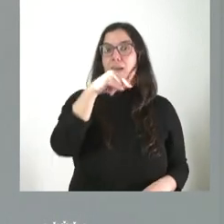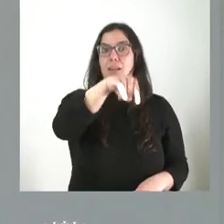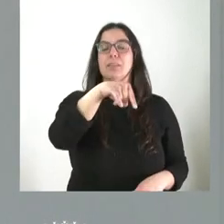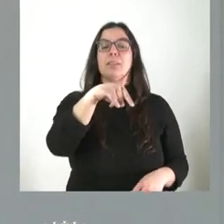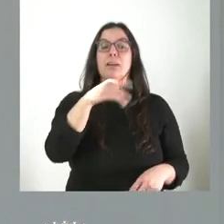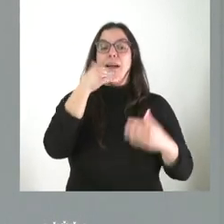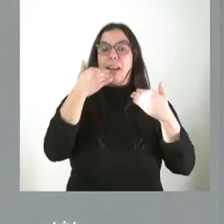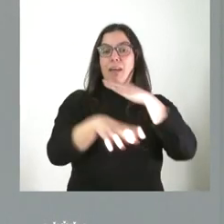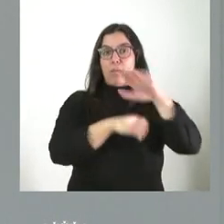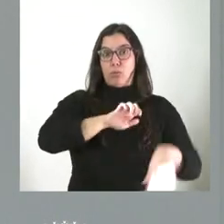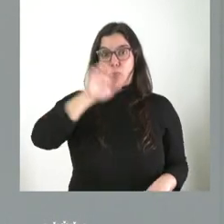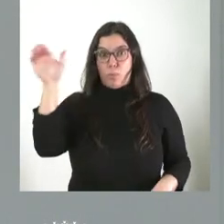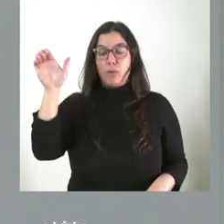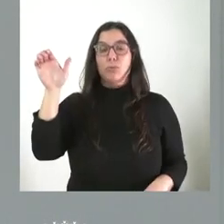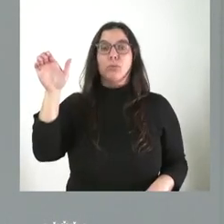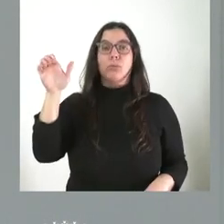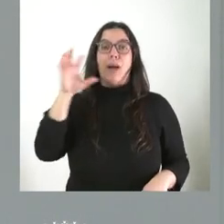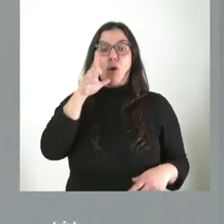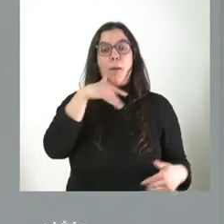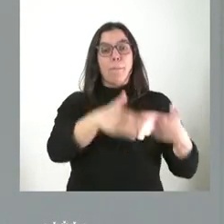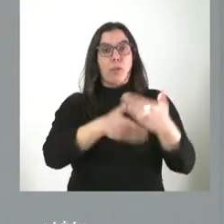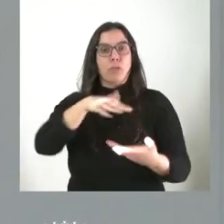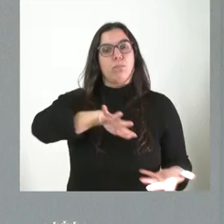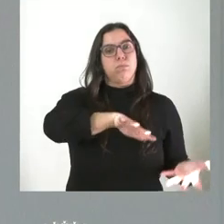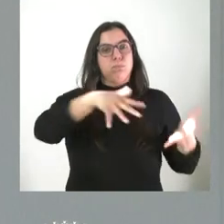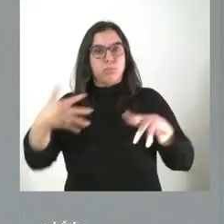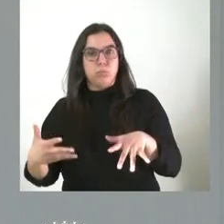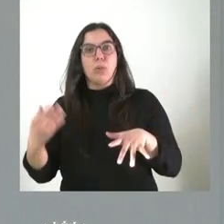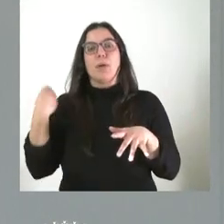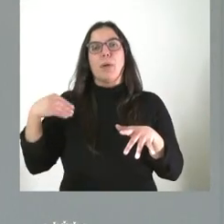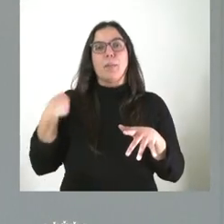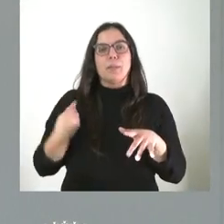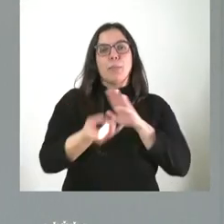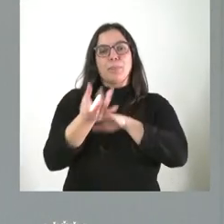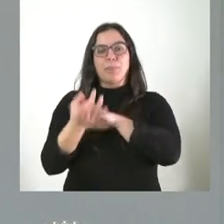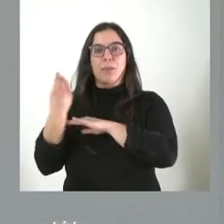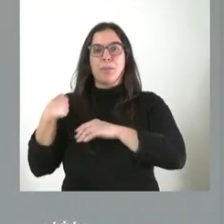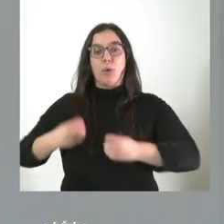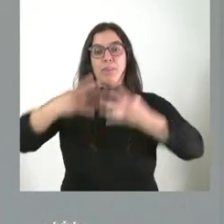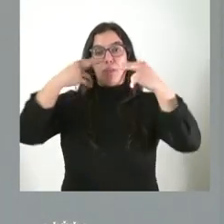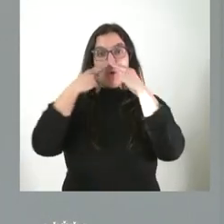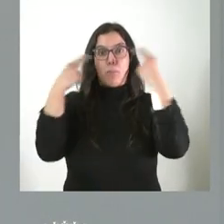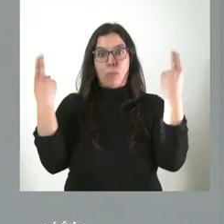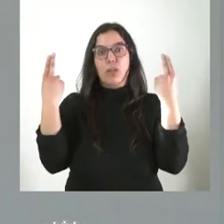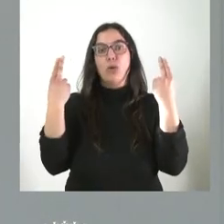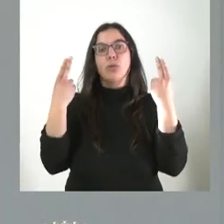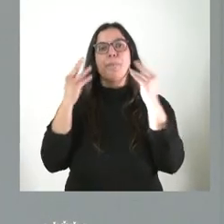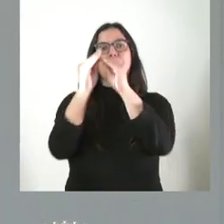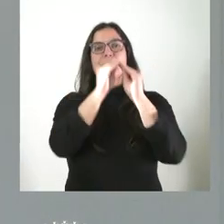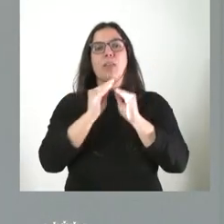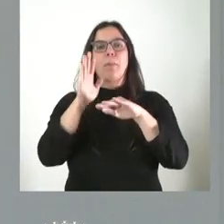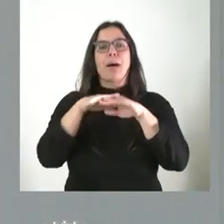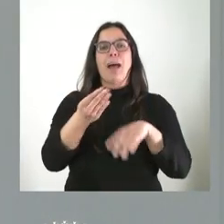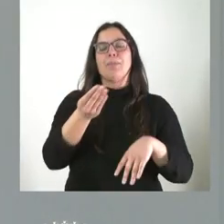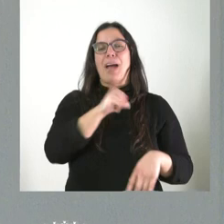en un proceso de puesta en marcha de instalaciones de autoconsumo en edificios públicos fundamentalmente en